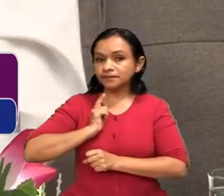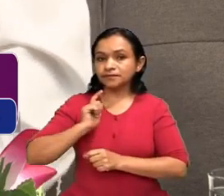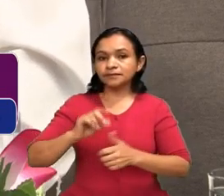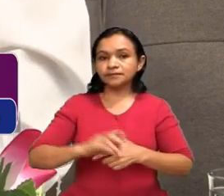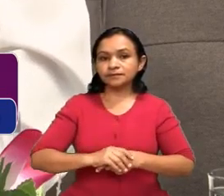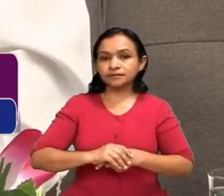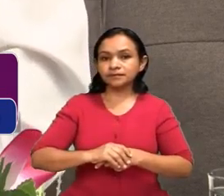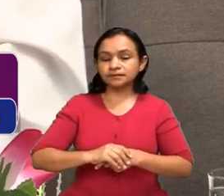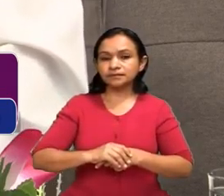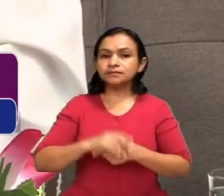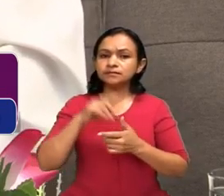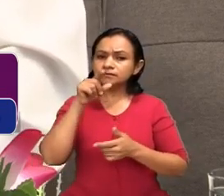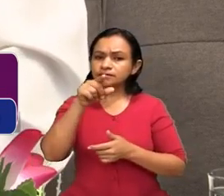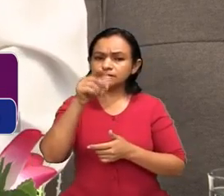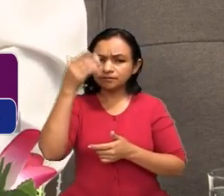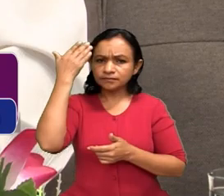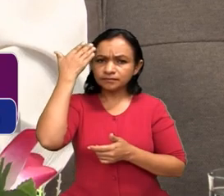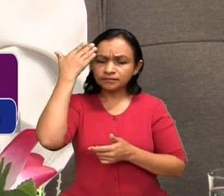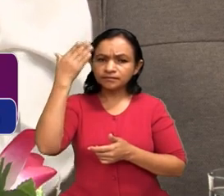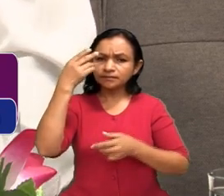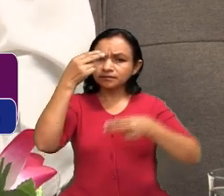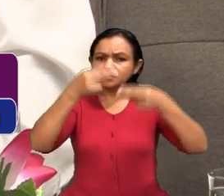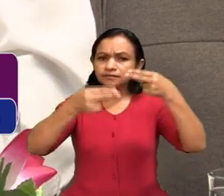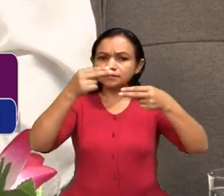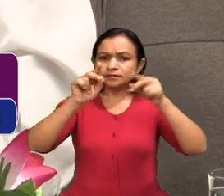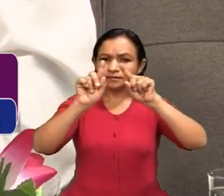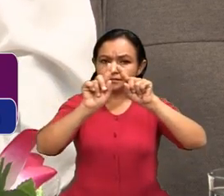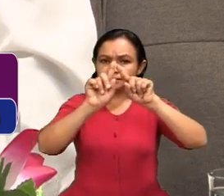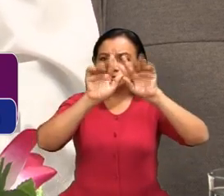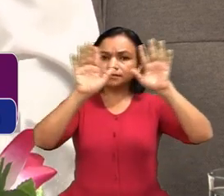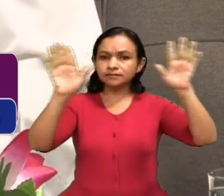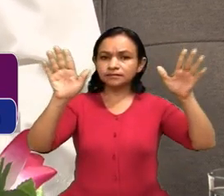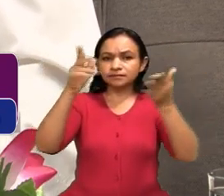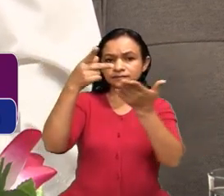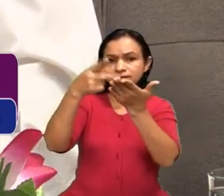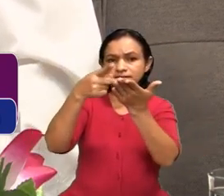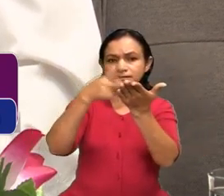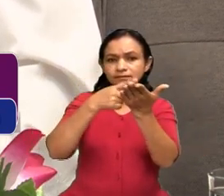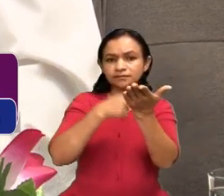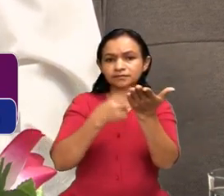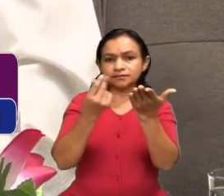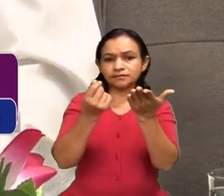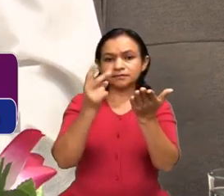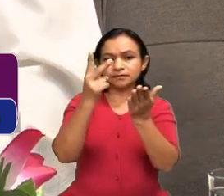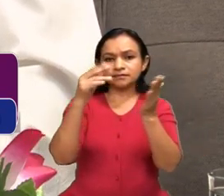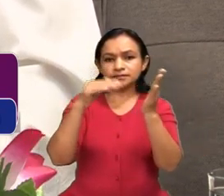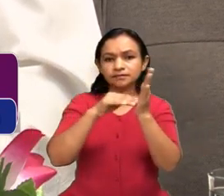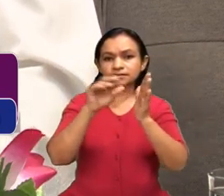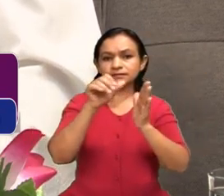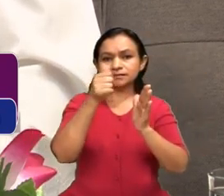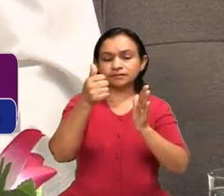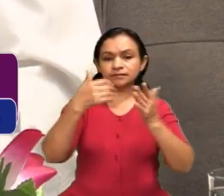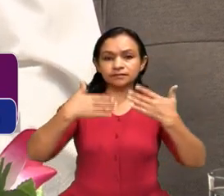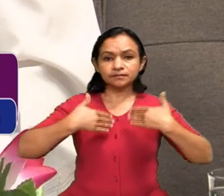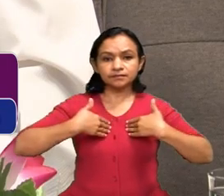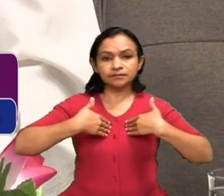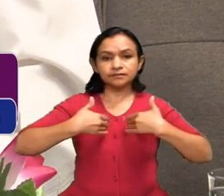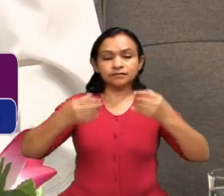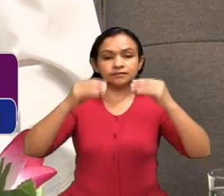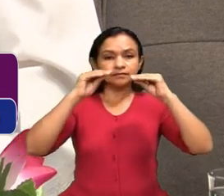Solo para que tengas una cifra clara, en el presupuesto del 2006, el presupuesto de salud y